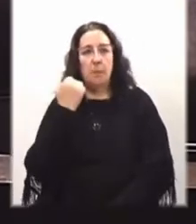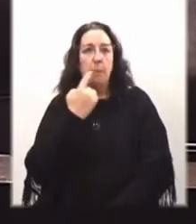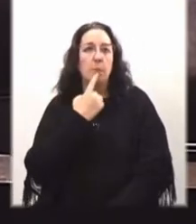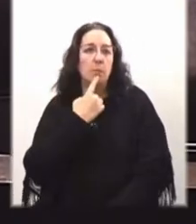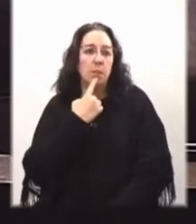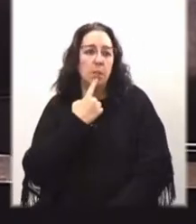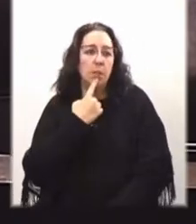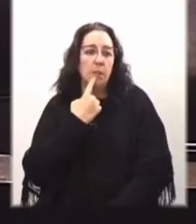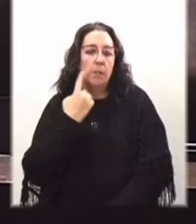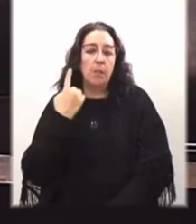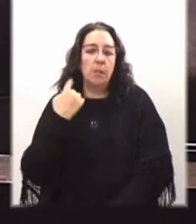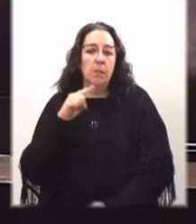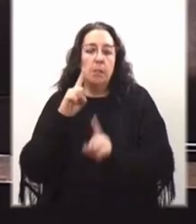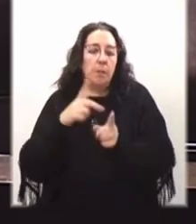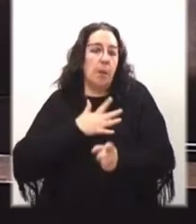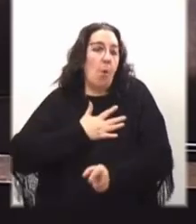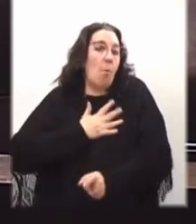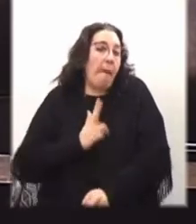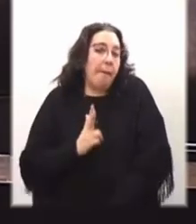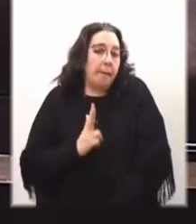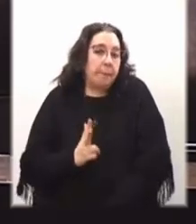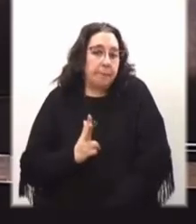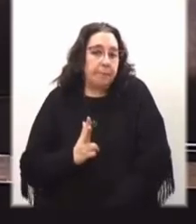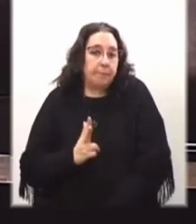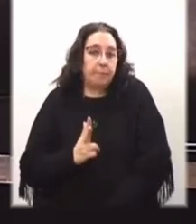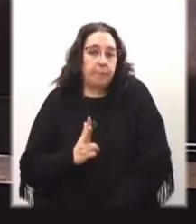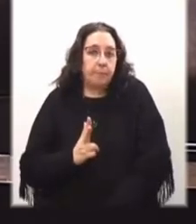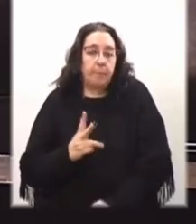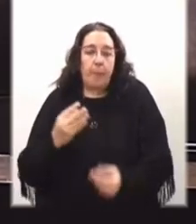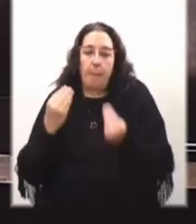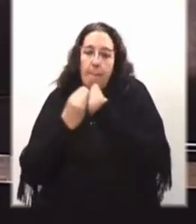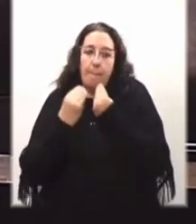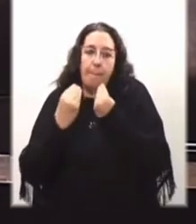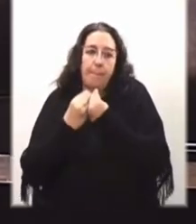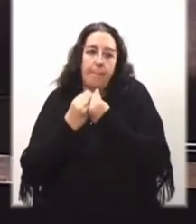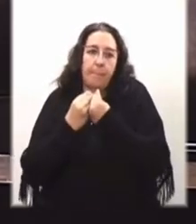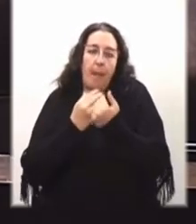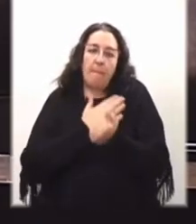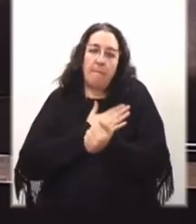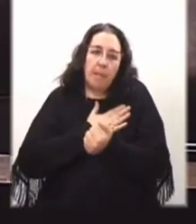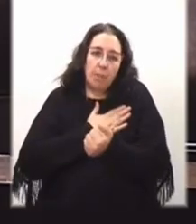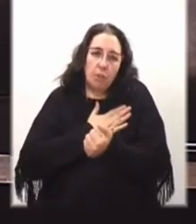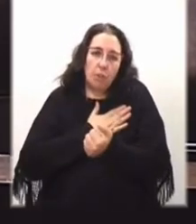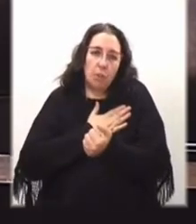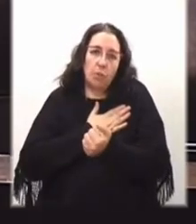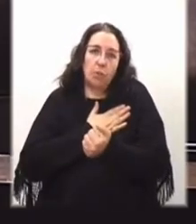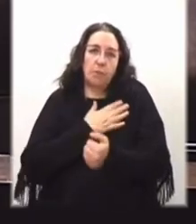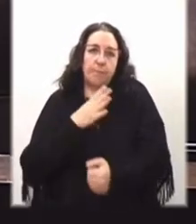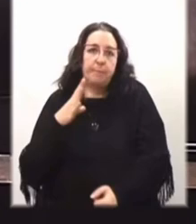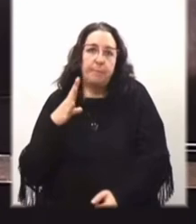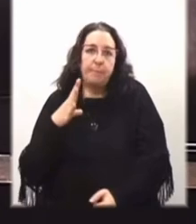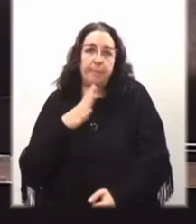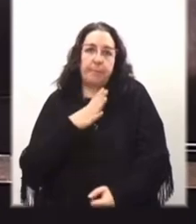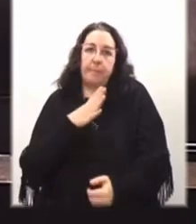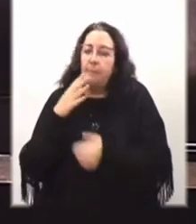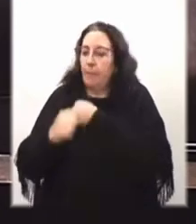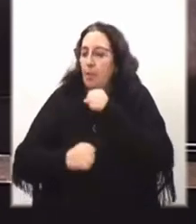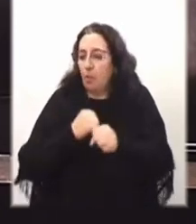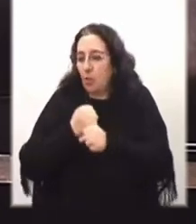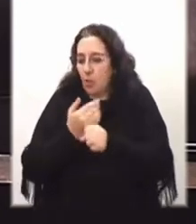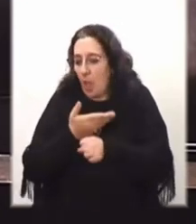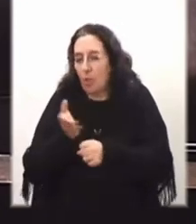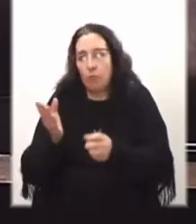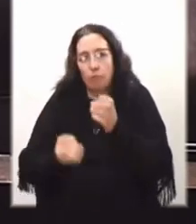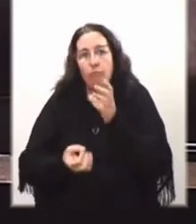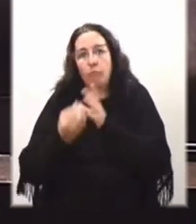políticamente y también humanamente. Muchas de los entrañables afectos que hemos tenido durante estos años